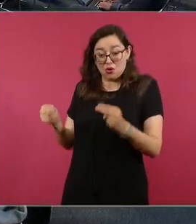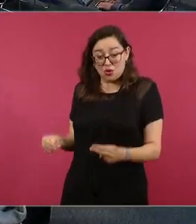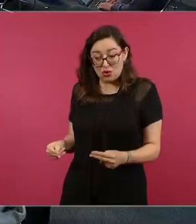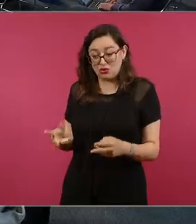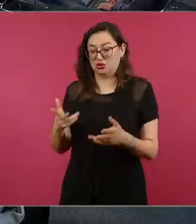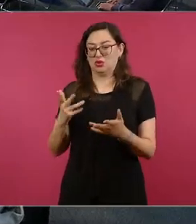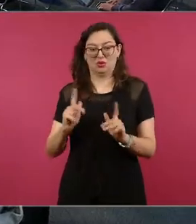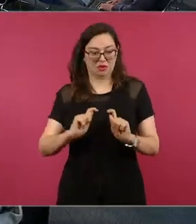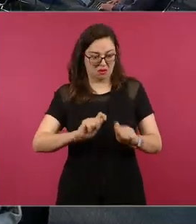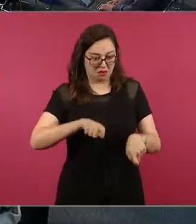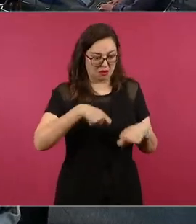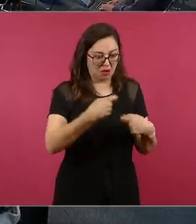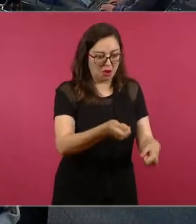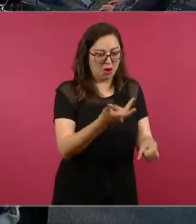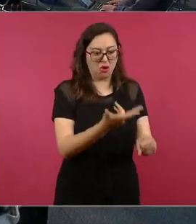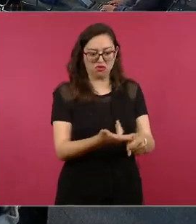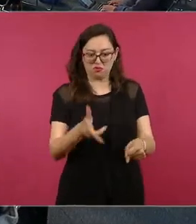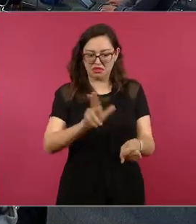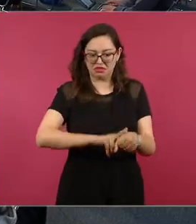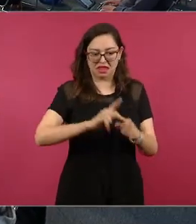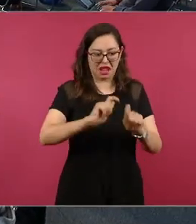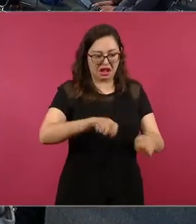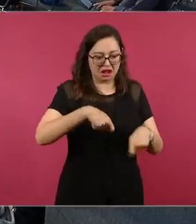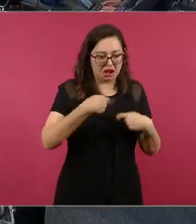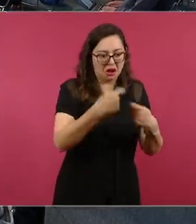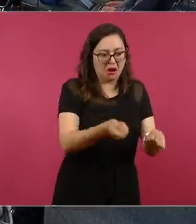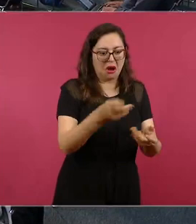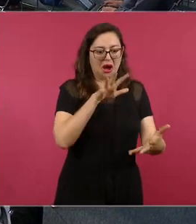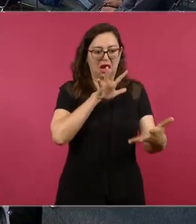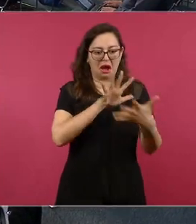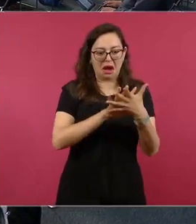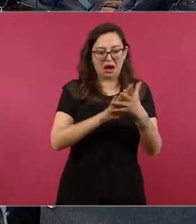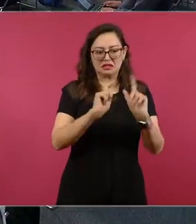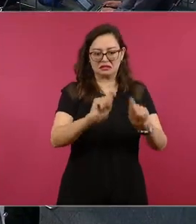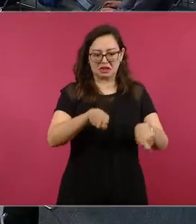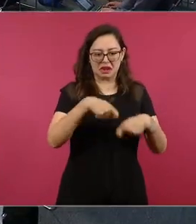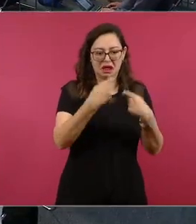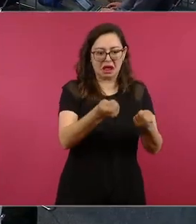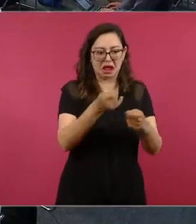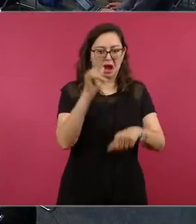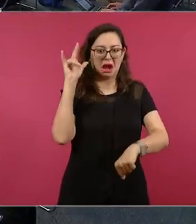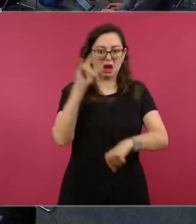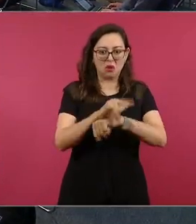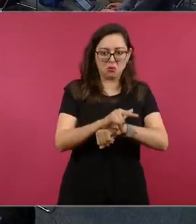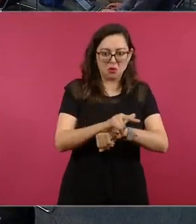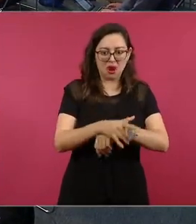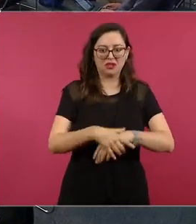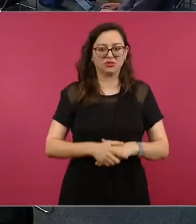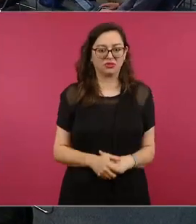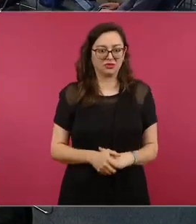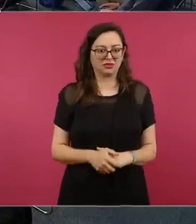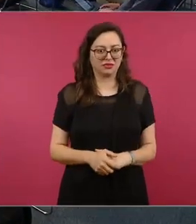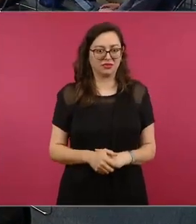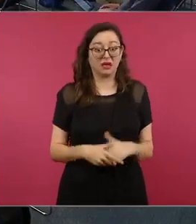hospitales cárceles aeropuerto porque es el enojo del aeropuerto